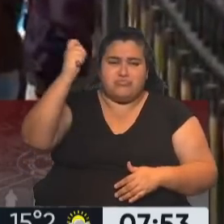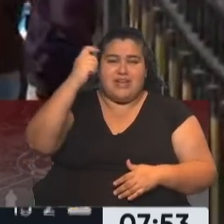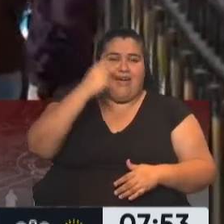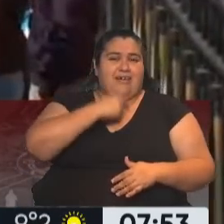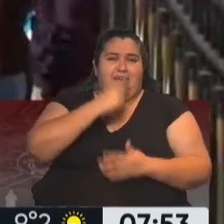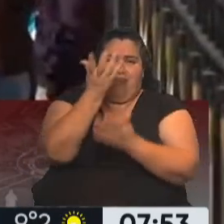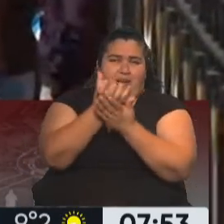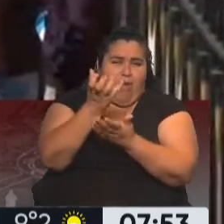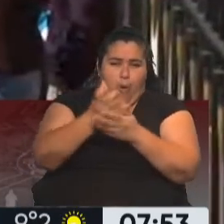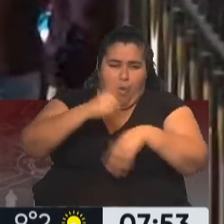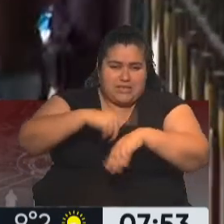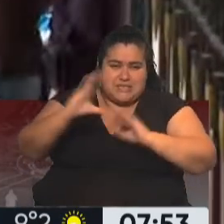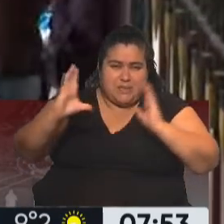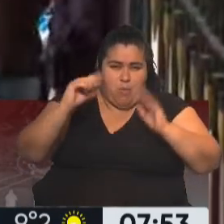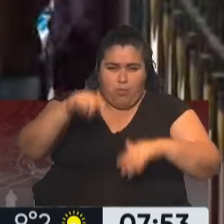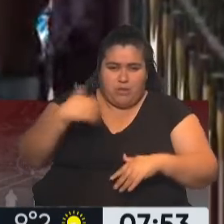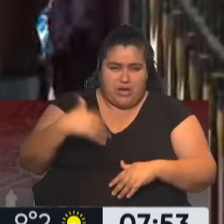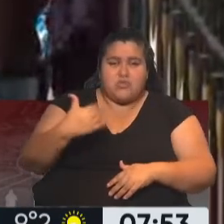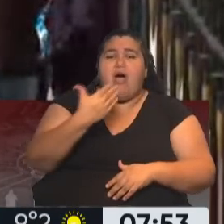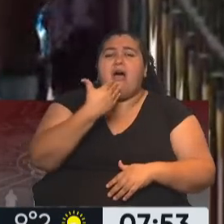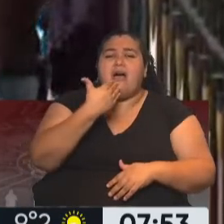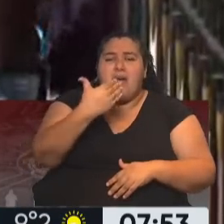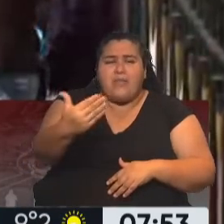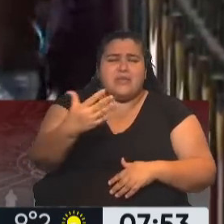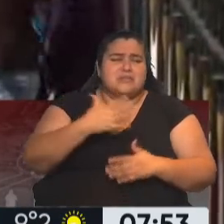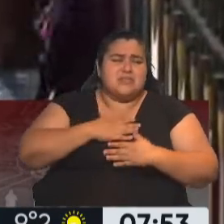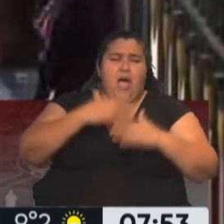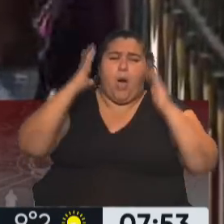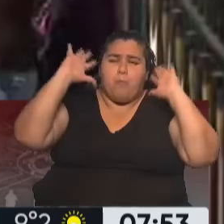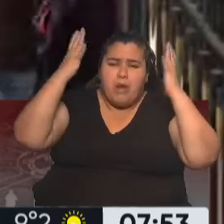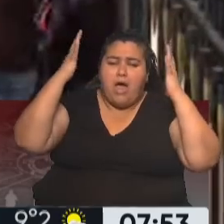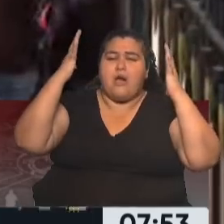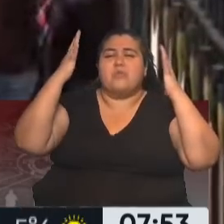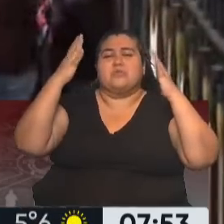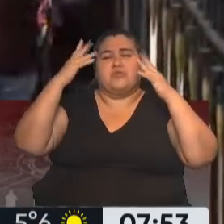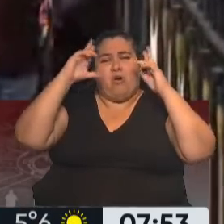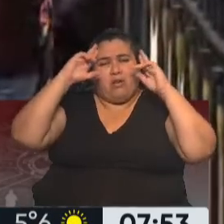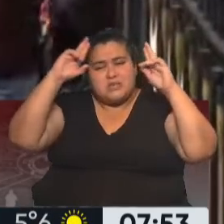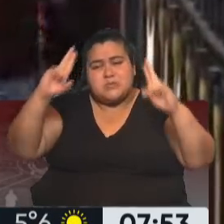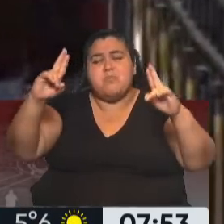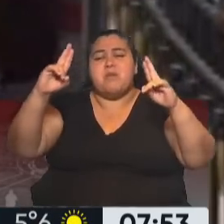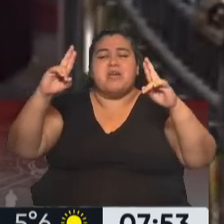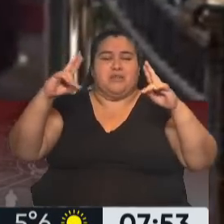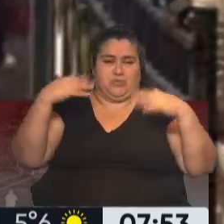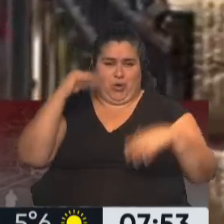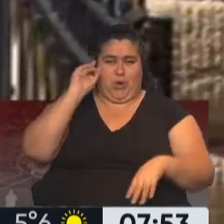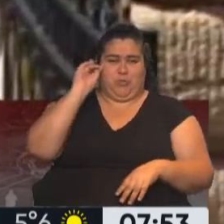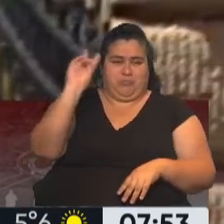este momento, que le agradece con el aplauso, con el respeto. Ahí